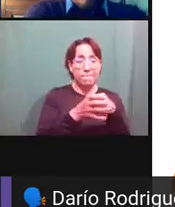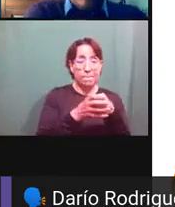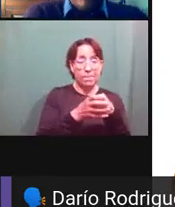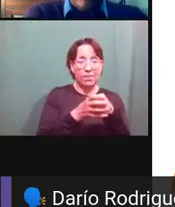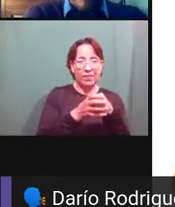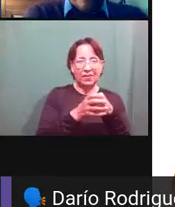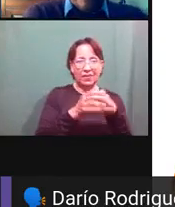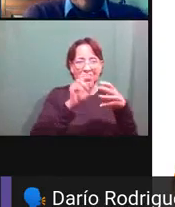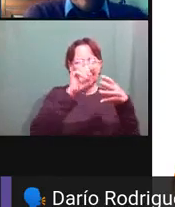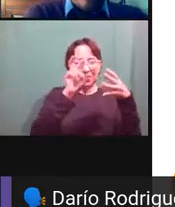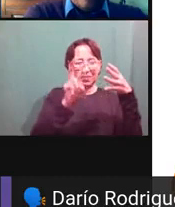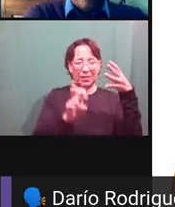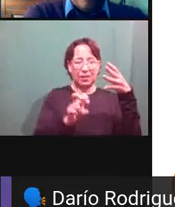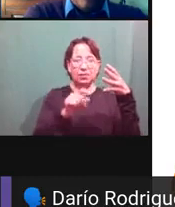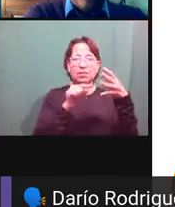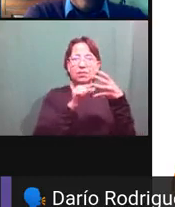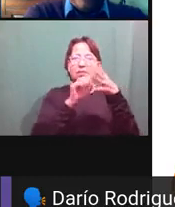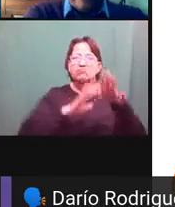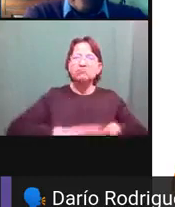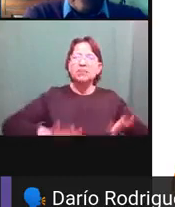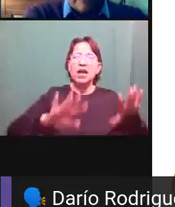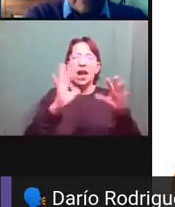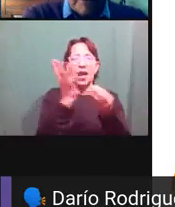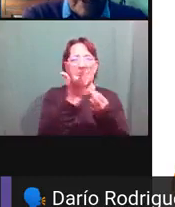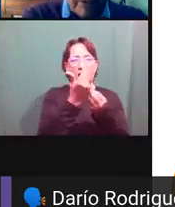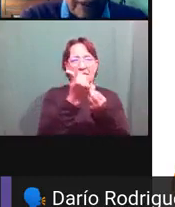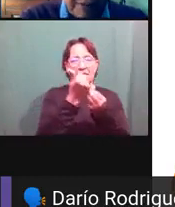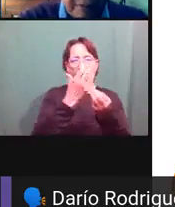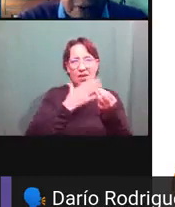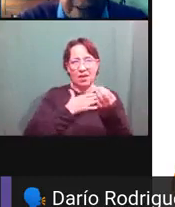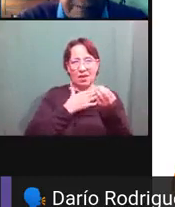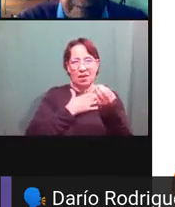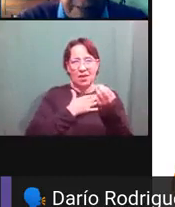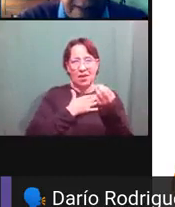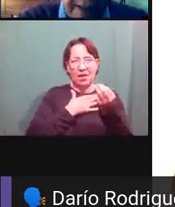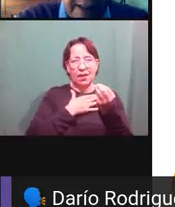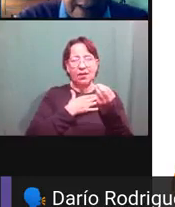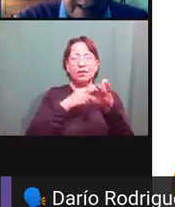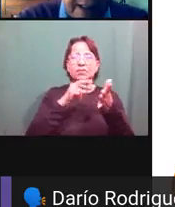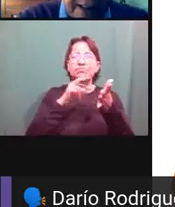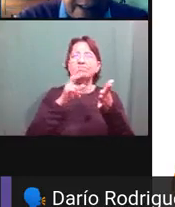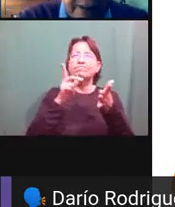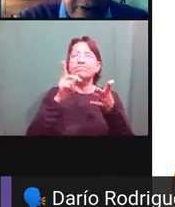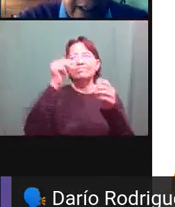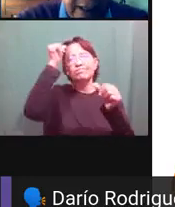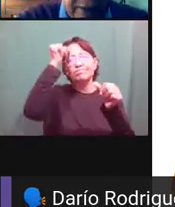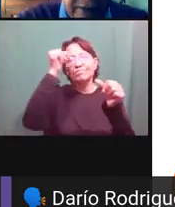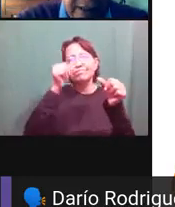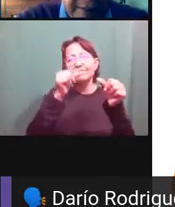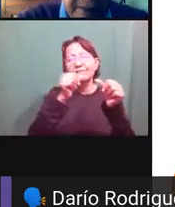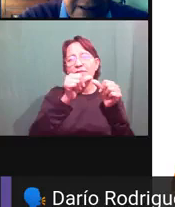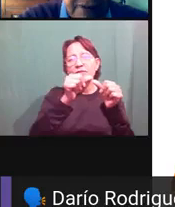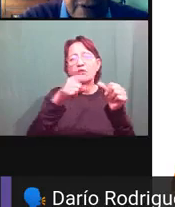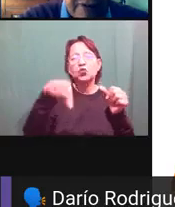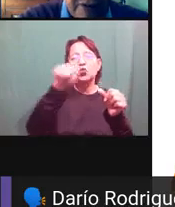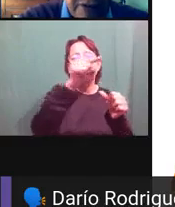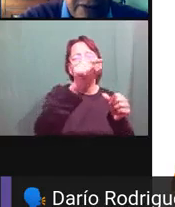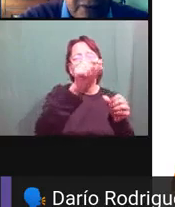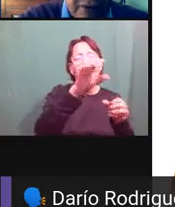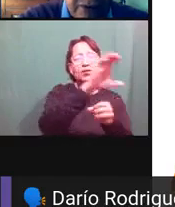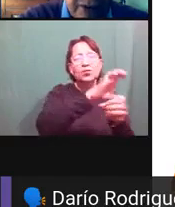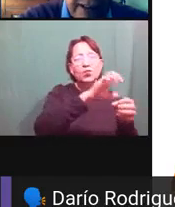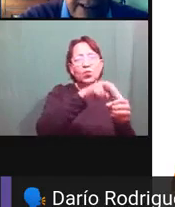que se ven, el territorio del arte, es lo que me corresponde con la memoria del ciudadano y la percepción de